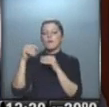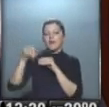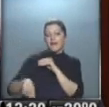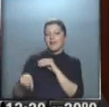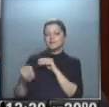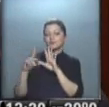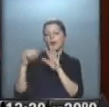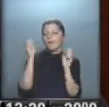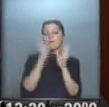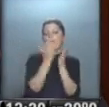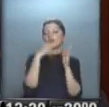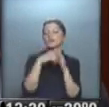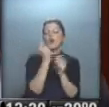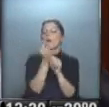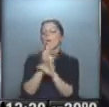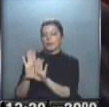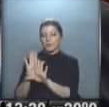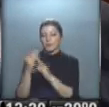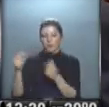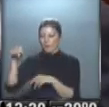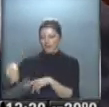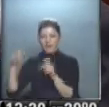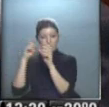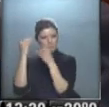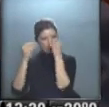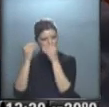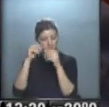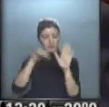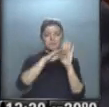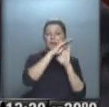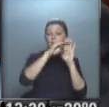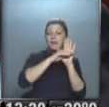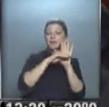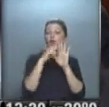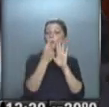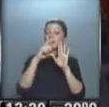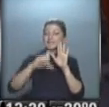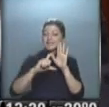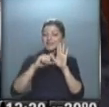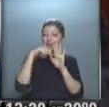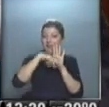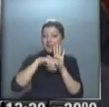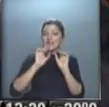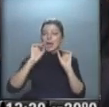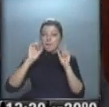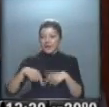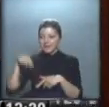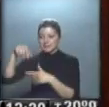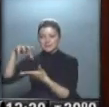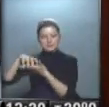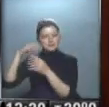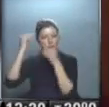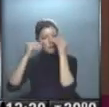afecta mucho al grupo Clarín. Cuando uno pasa al apartado 1C, con las 24 licencias, pasa lo mismo, afecta mucho al grupo Clarín,